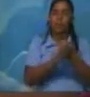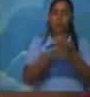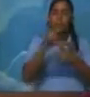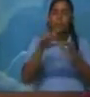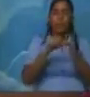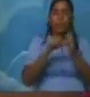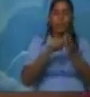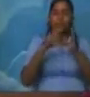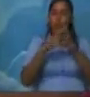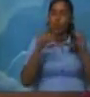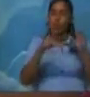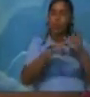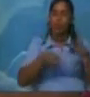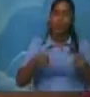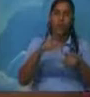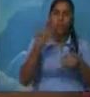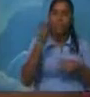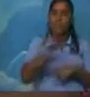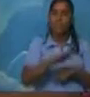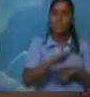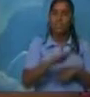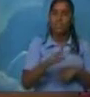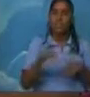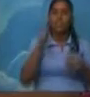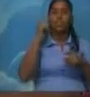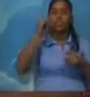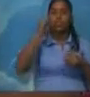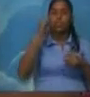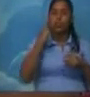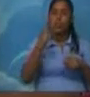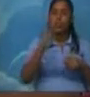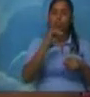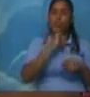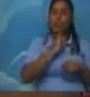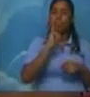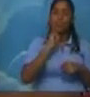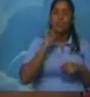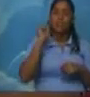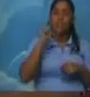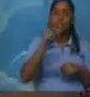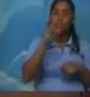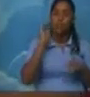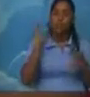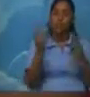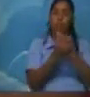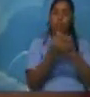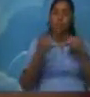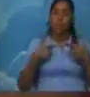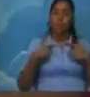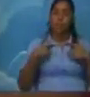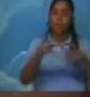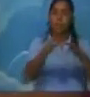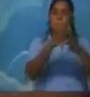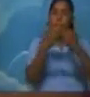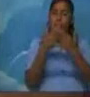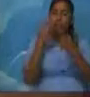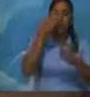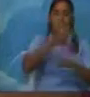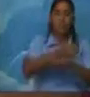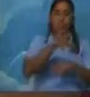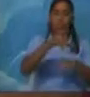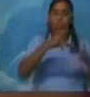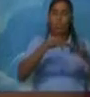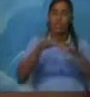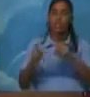quiera que estés en el planeta Dios le dio Israel si tú guardas mi palabra Te introduzco en esta tierra